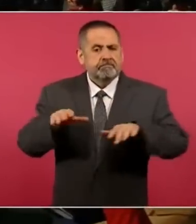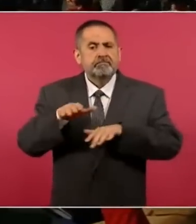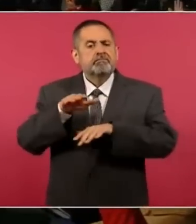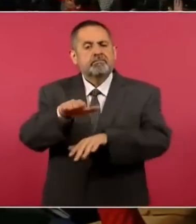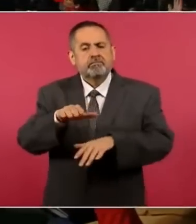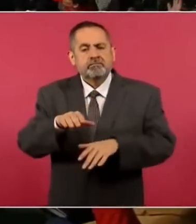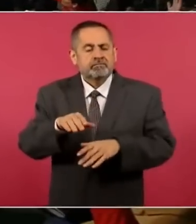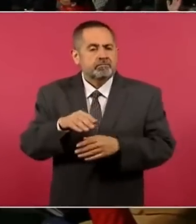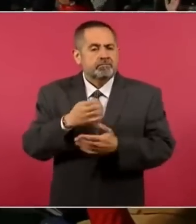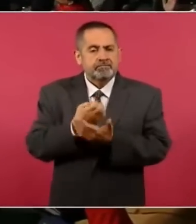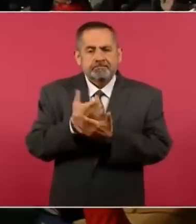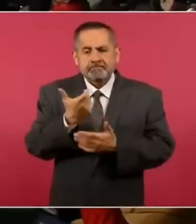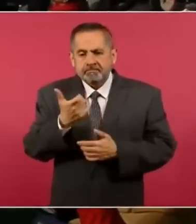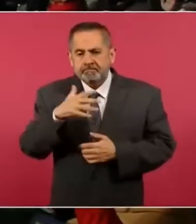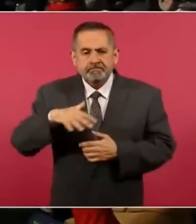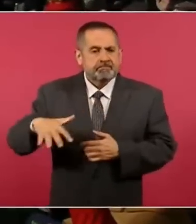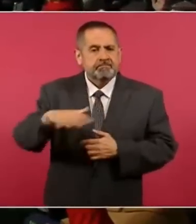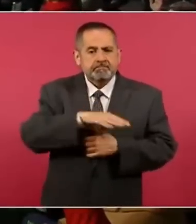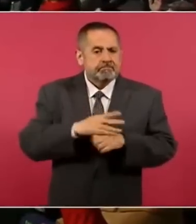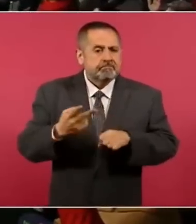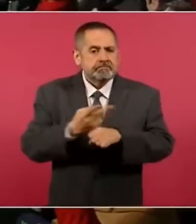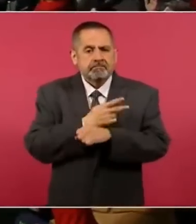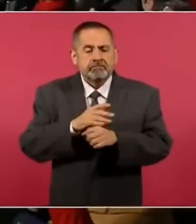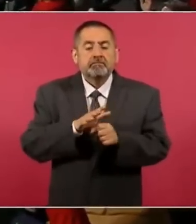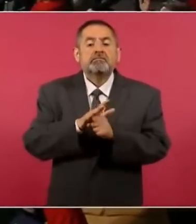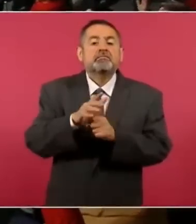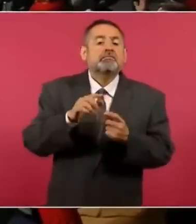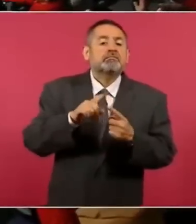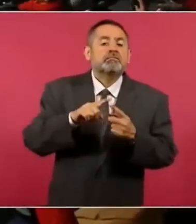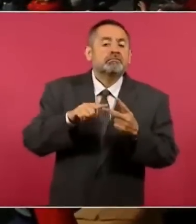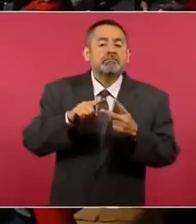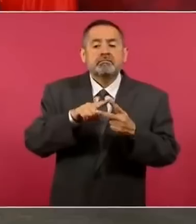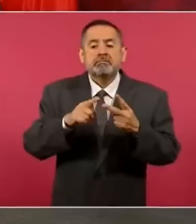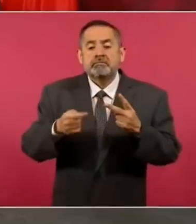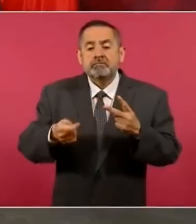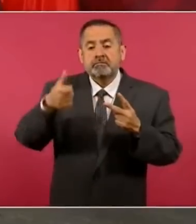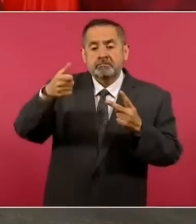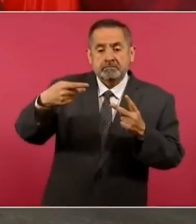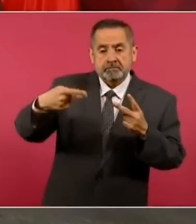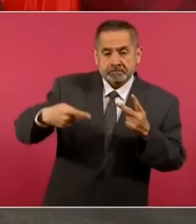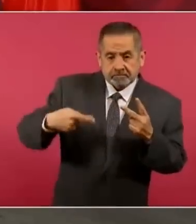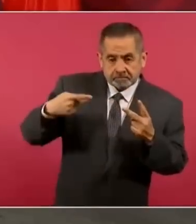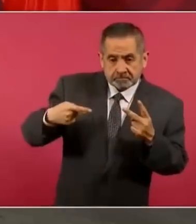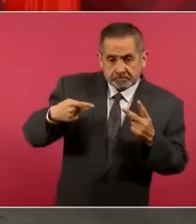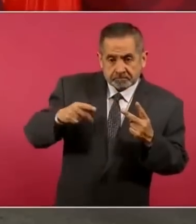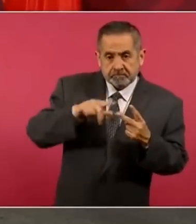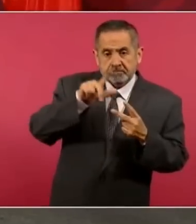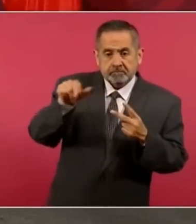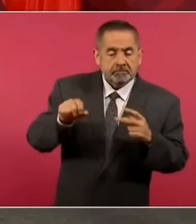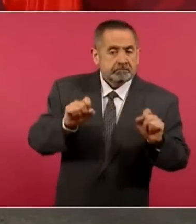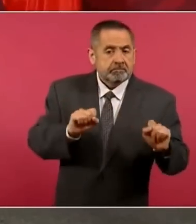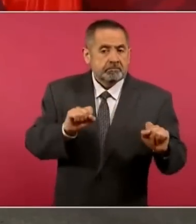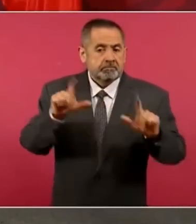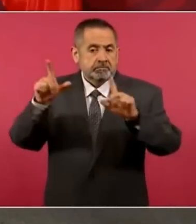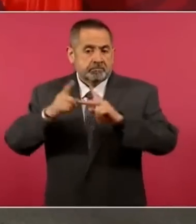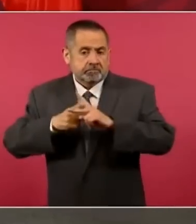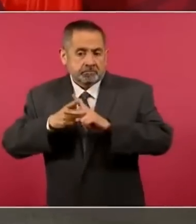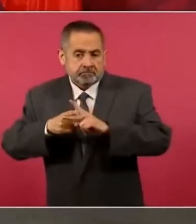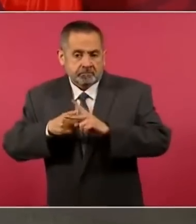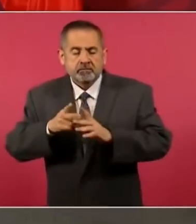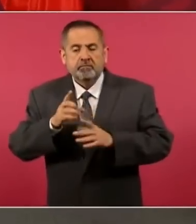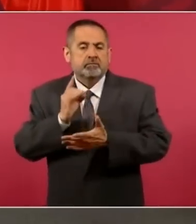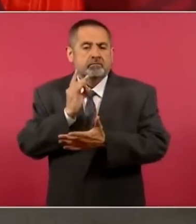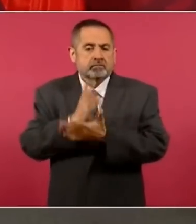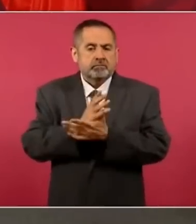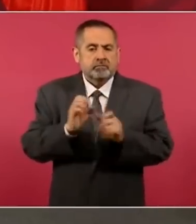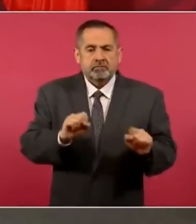social. ¿Qué prefieren? ¿Que empecemos con las preguntas y luego las gráficas o de una vez las